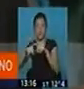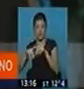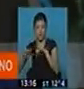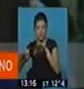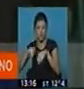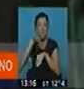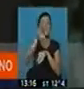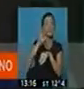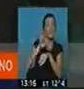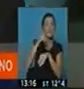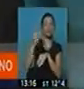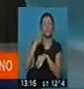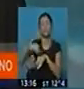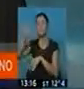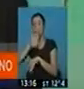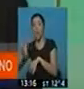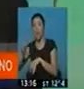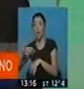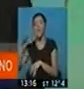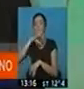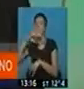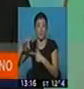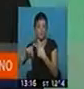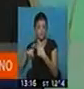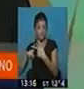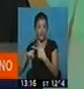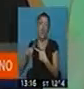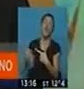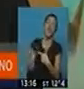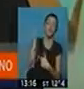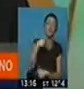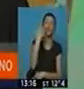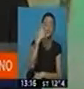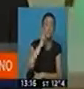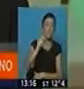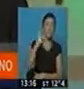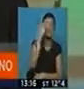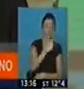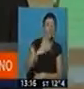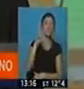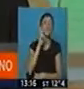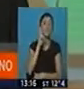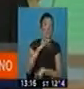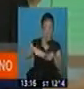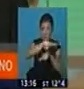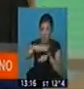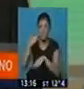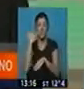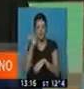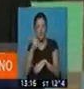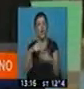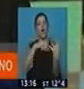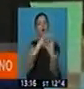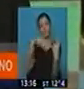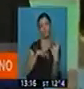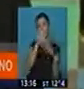vota socialista o se vota Partido Popular. El resto de los 5.319 pueblos de España ya vota por 4, es